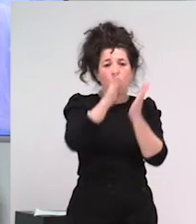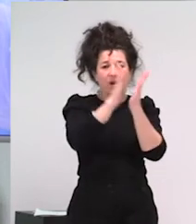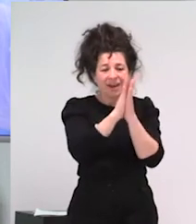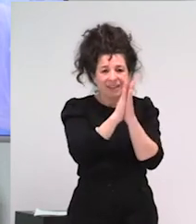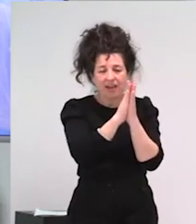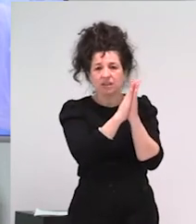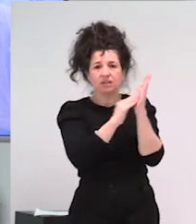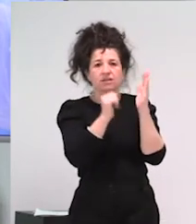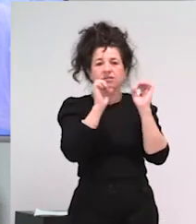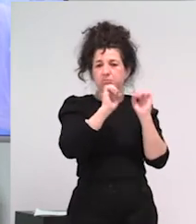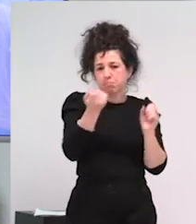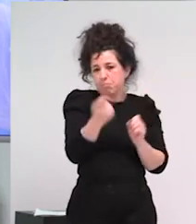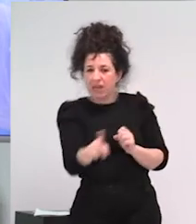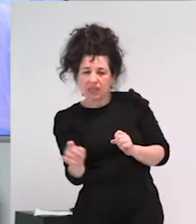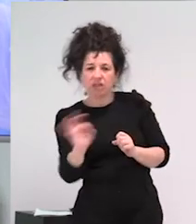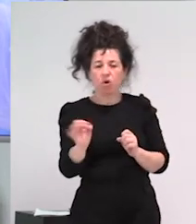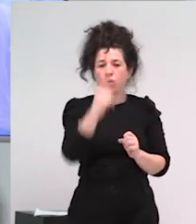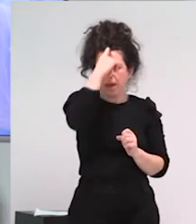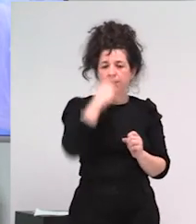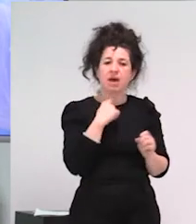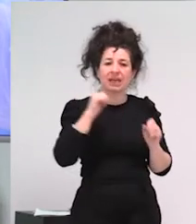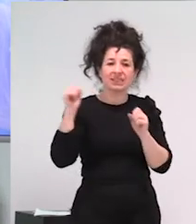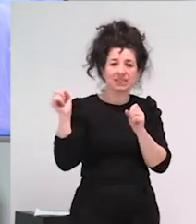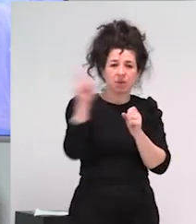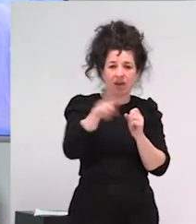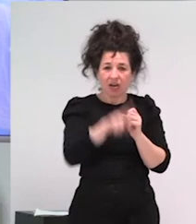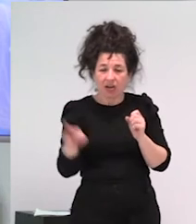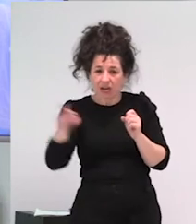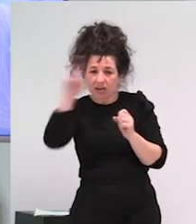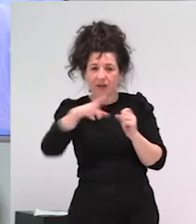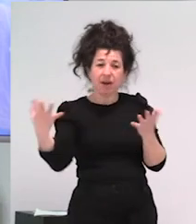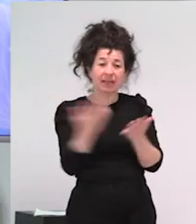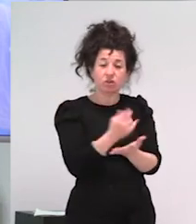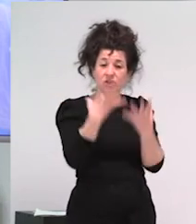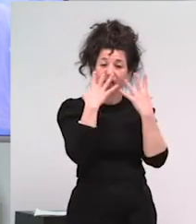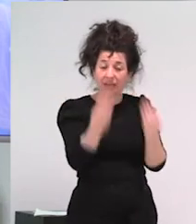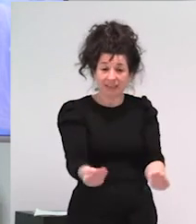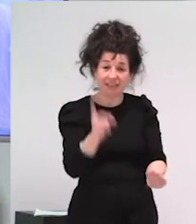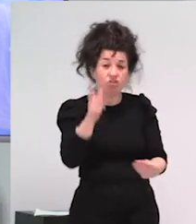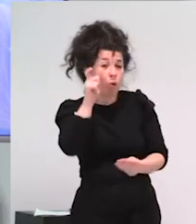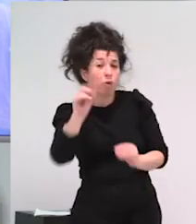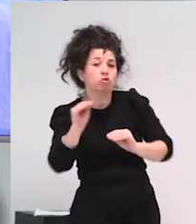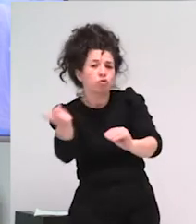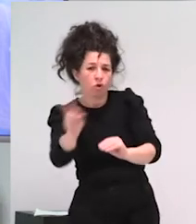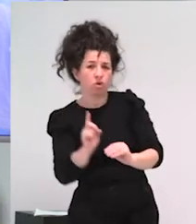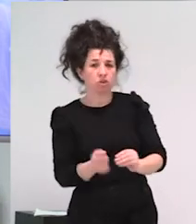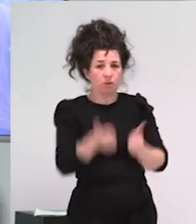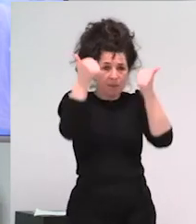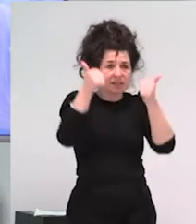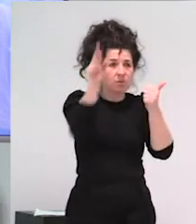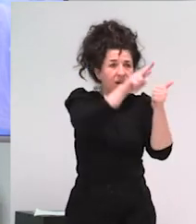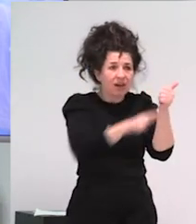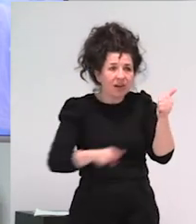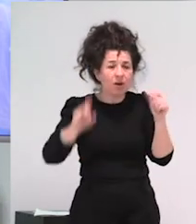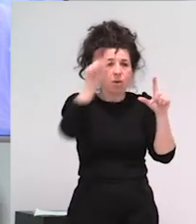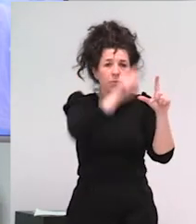la idea de poder replicar una imagen y que todo el mundo pueda entender que esto no es una cosa que está pasando solo en su pueblo, sino que está pasando en más de un lugar, es